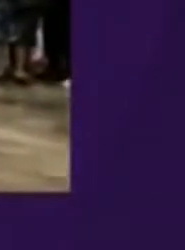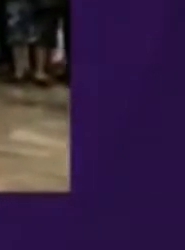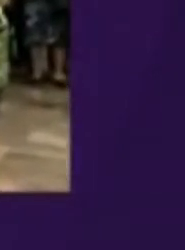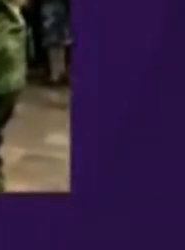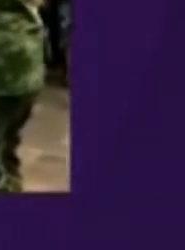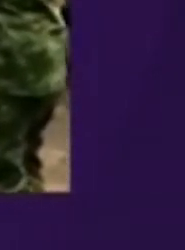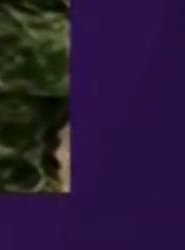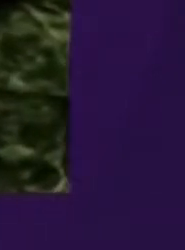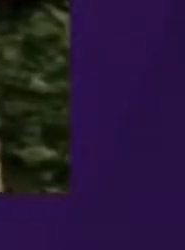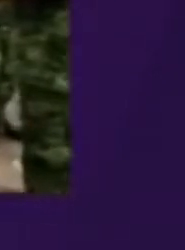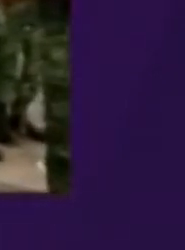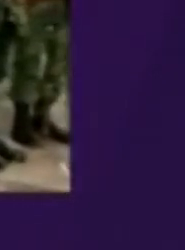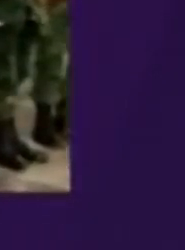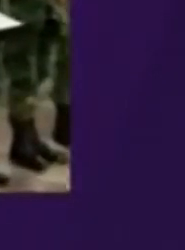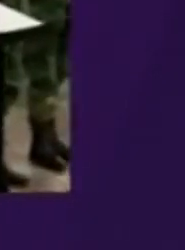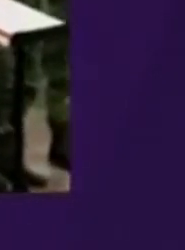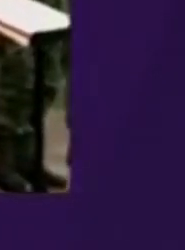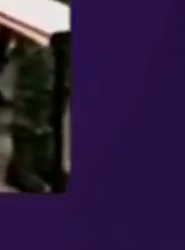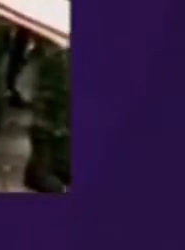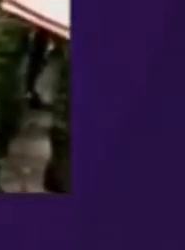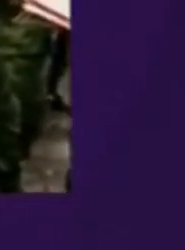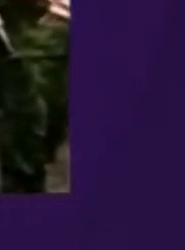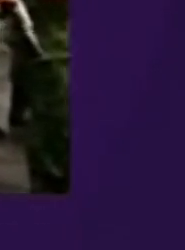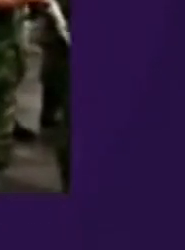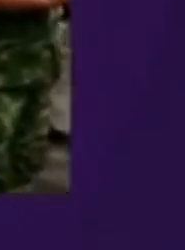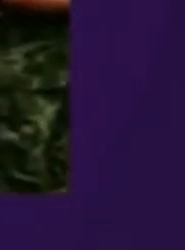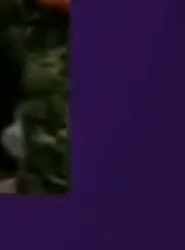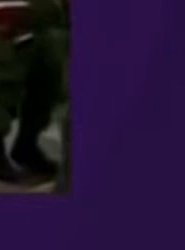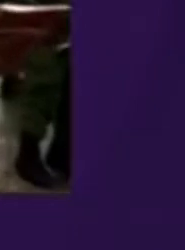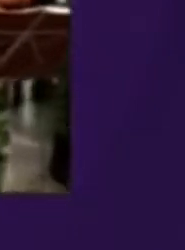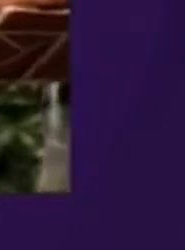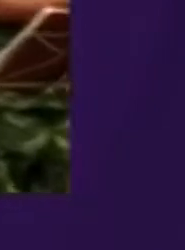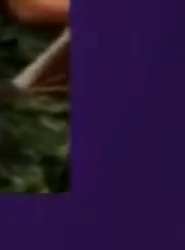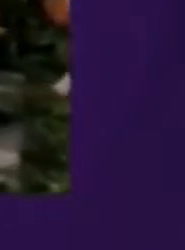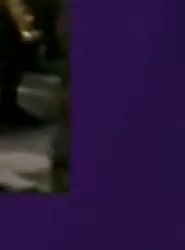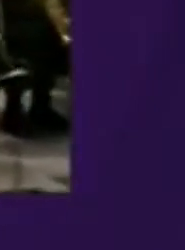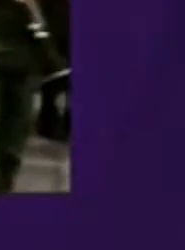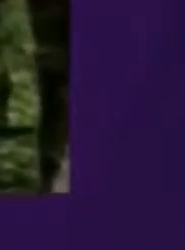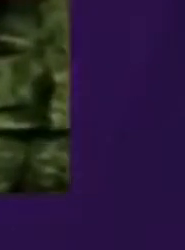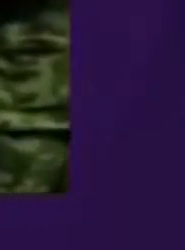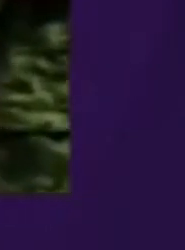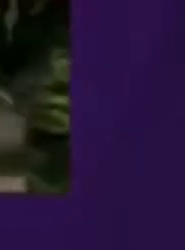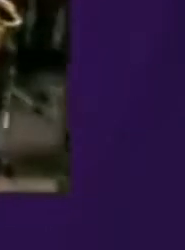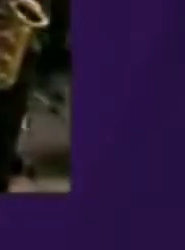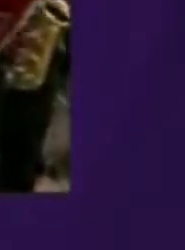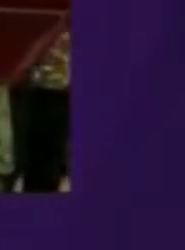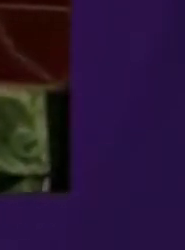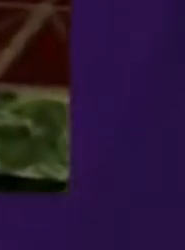Thank you.